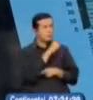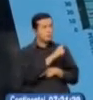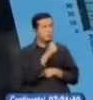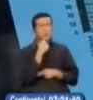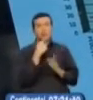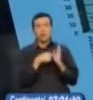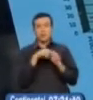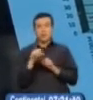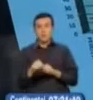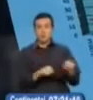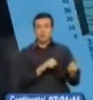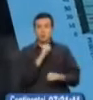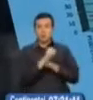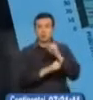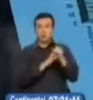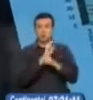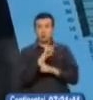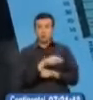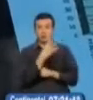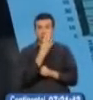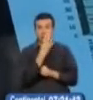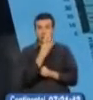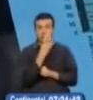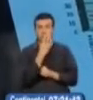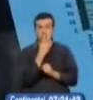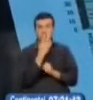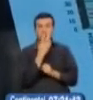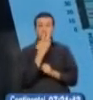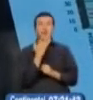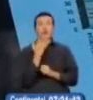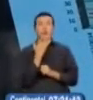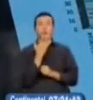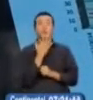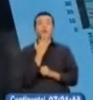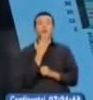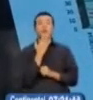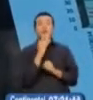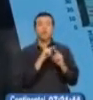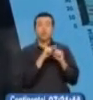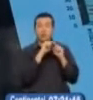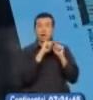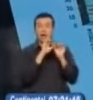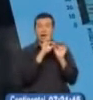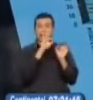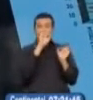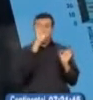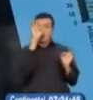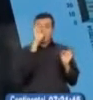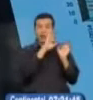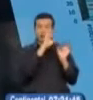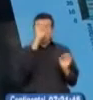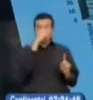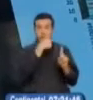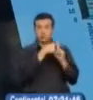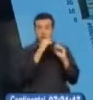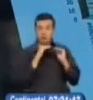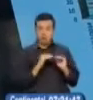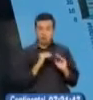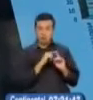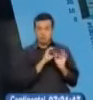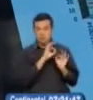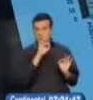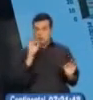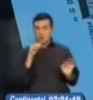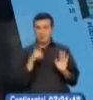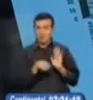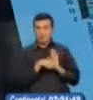desde mayo del 2014 y las dos líneas, la que está arriba es la de calificaciones positivas, la de abajo la de